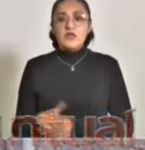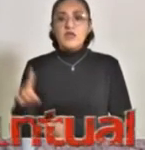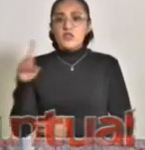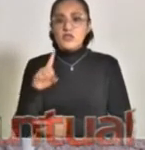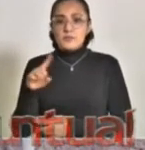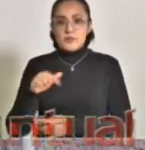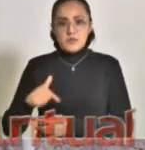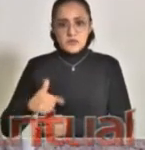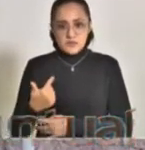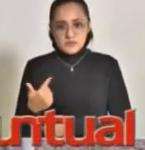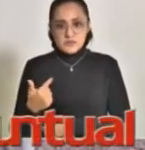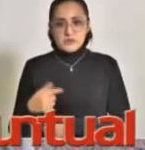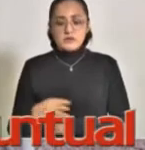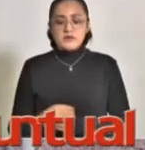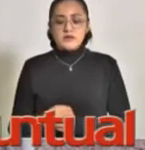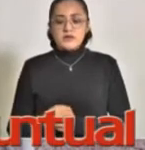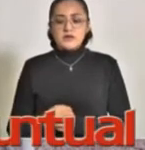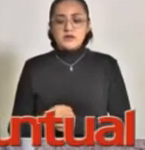Domingo 12.